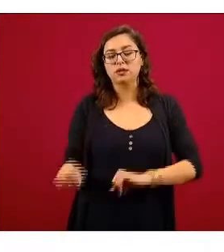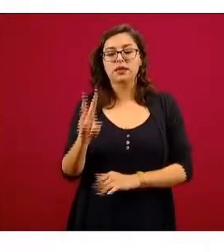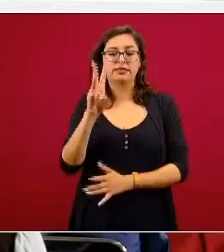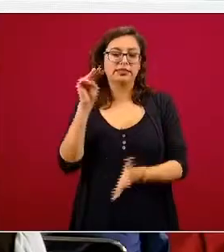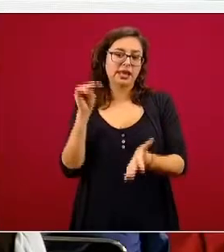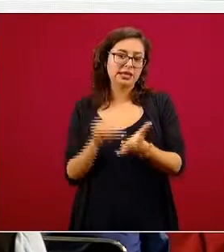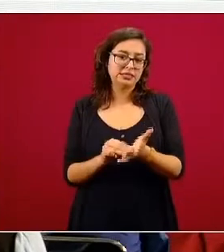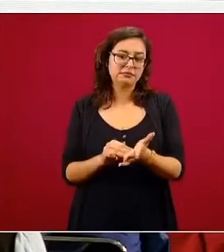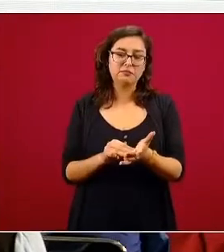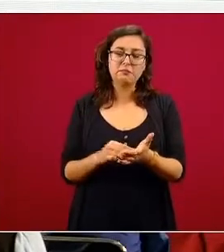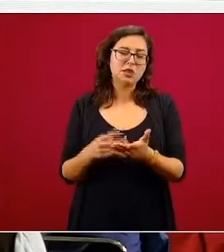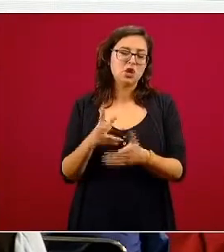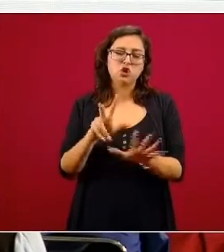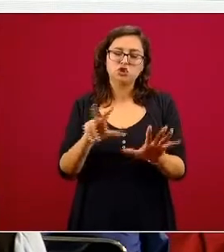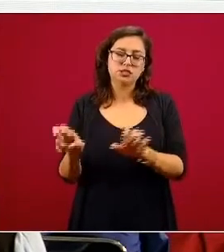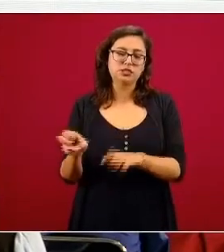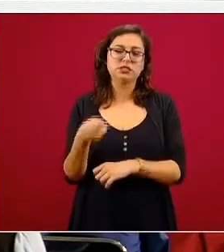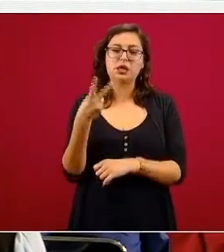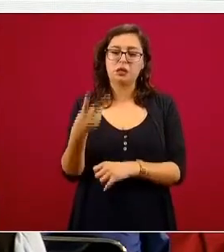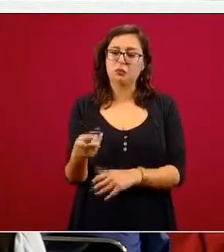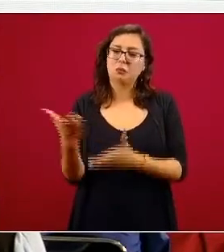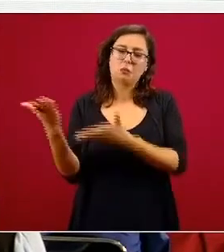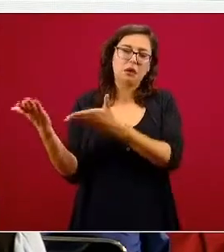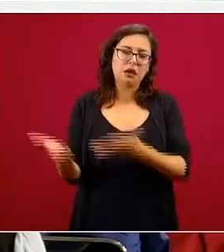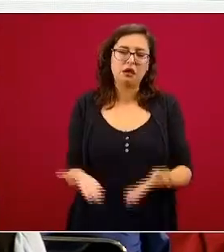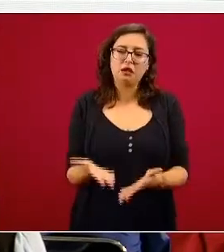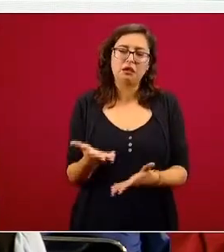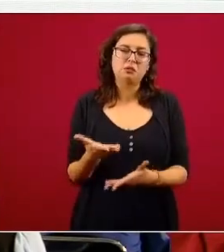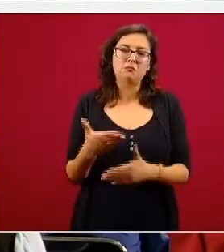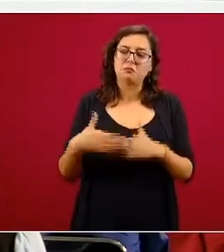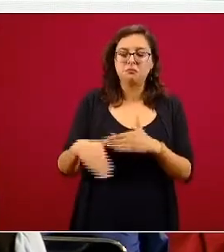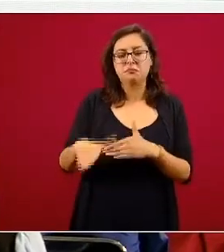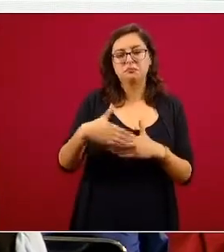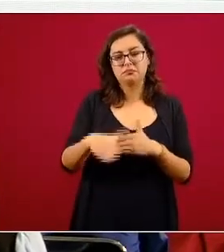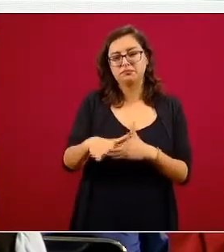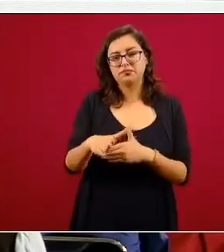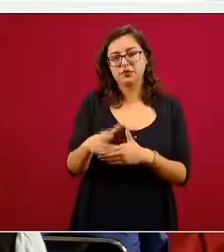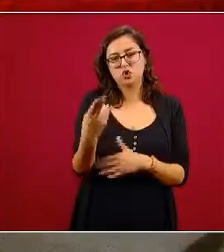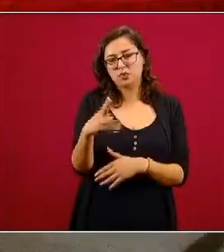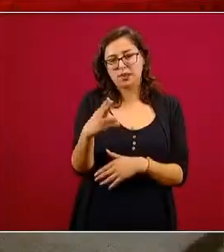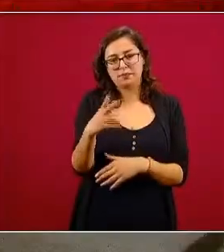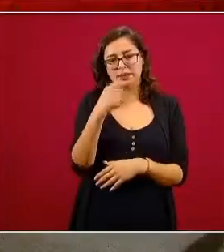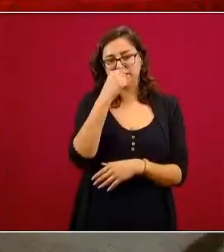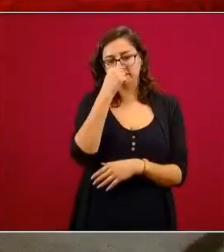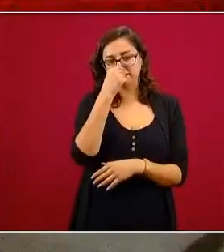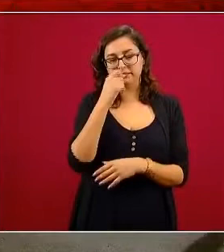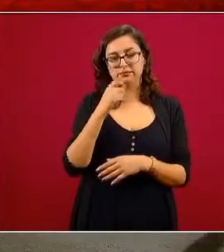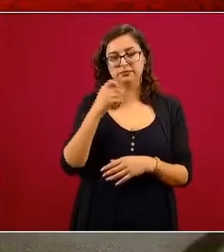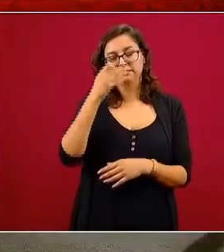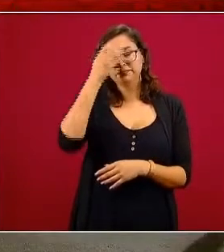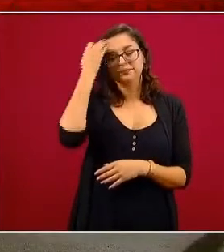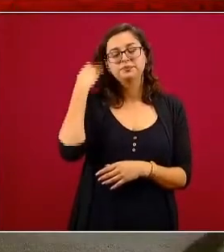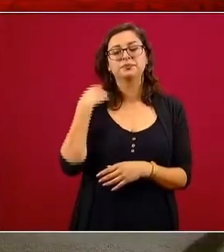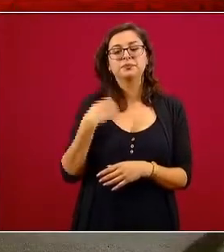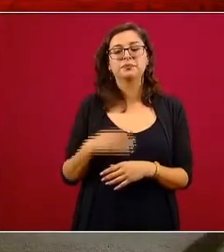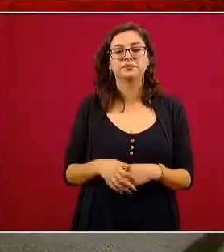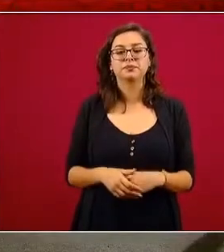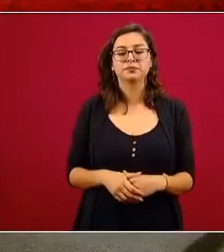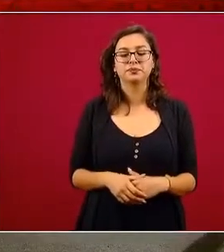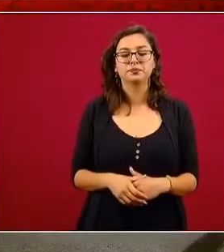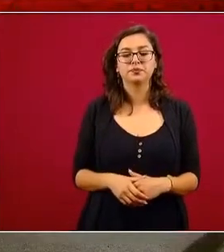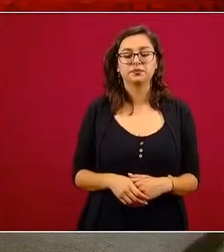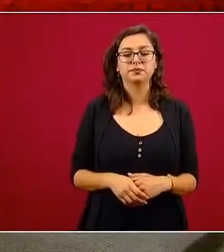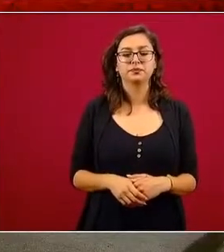3.800 millones de dosis van a estar llegando en el resto de finales de noviembre. Diferencia